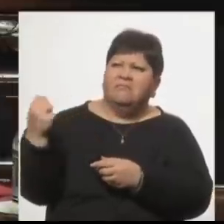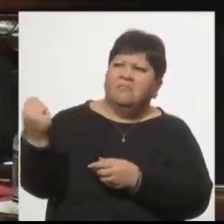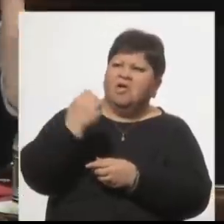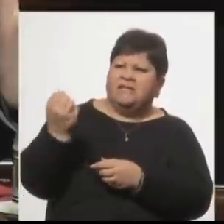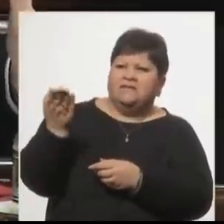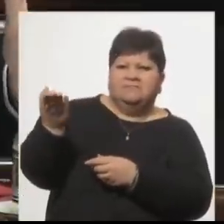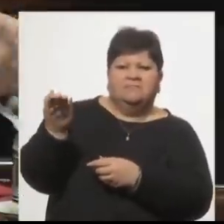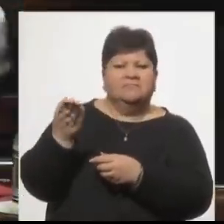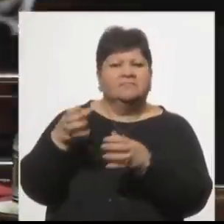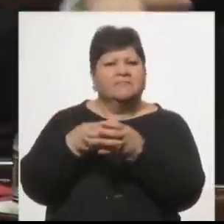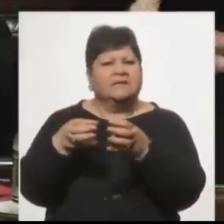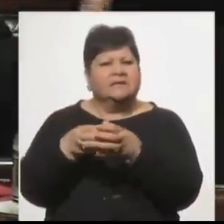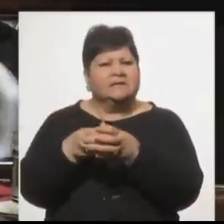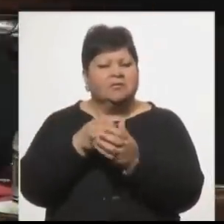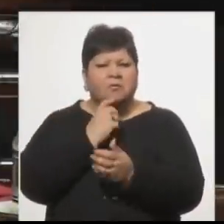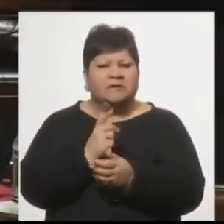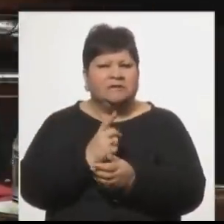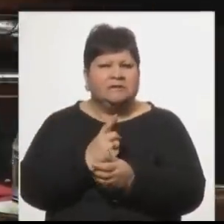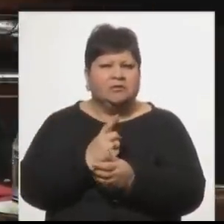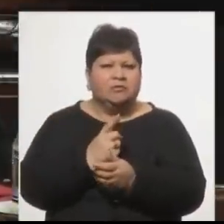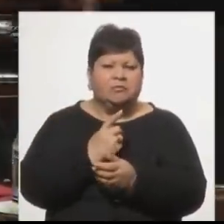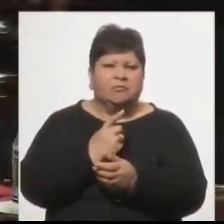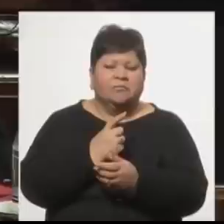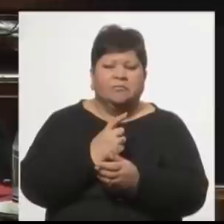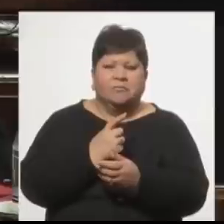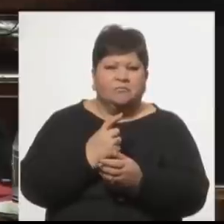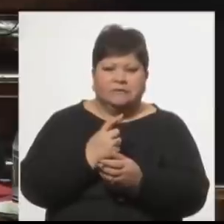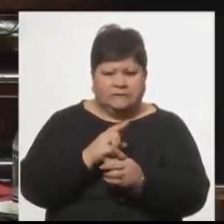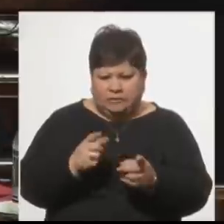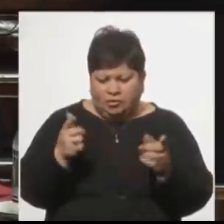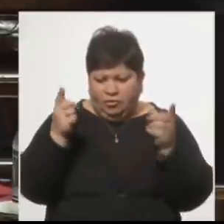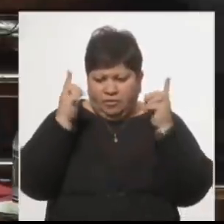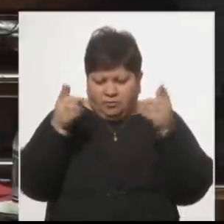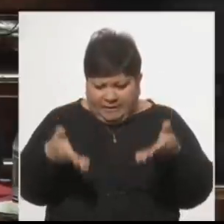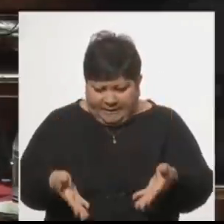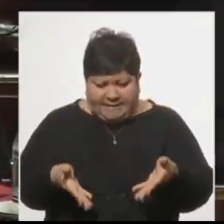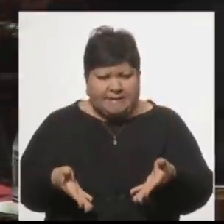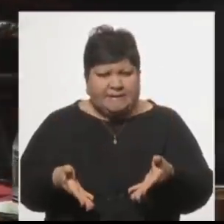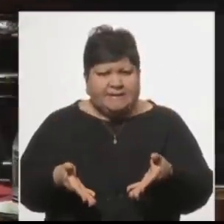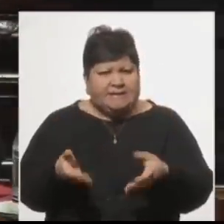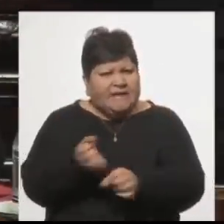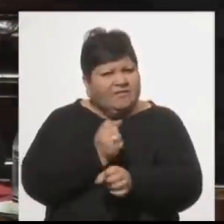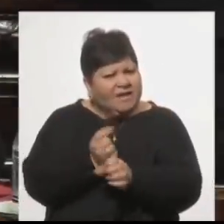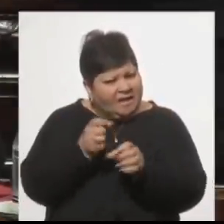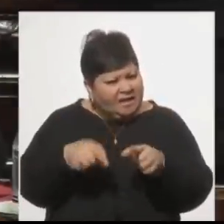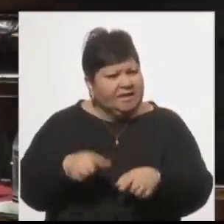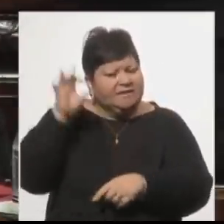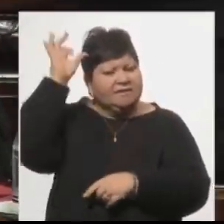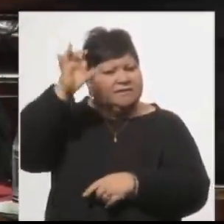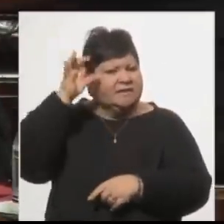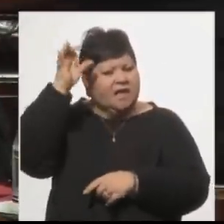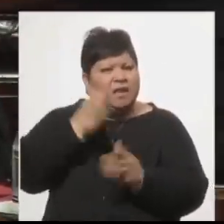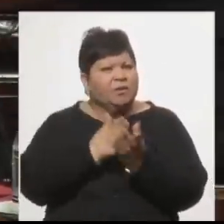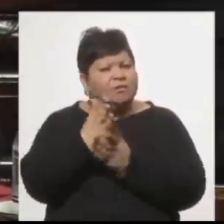no disfrutar de este cuerpo en el cual siempre están amablemente